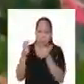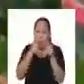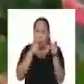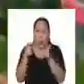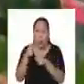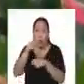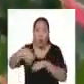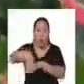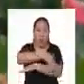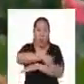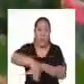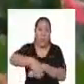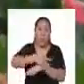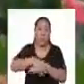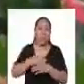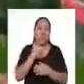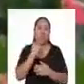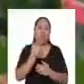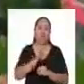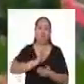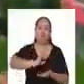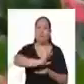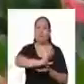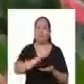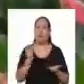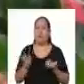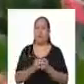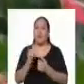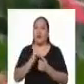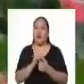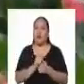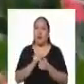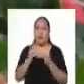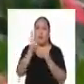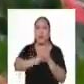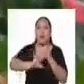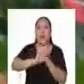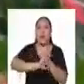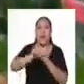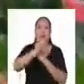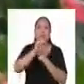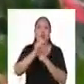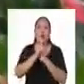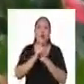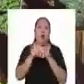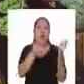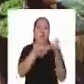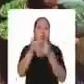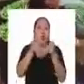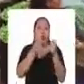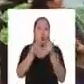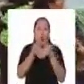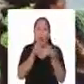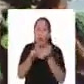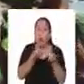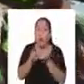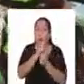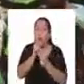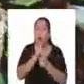ser, vamos, ser eficiente por parte del Estado, y eso permitió la expansión del comercio informal, ¿no?